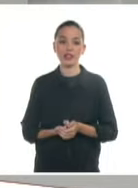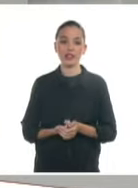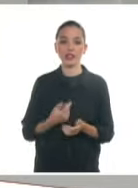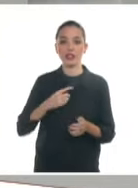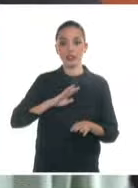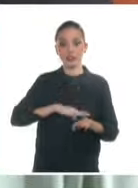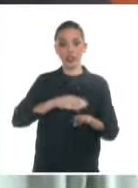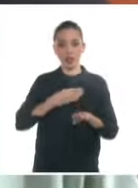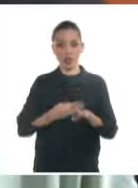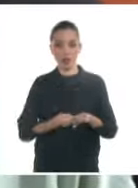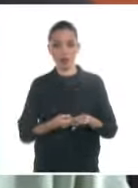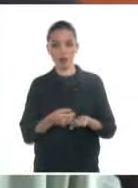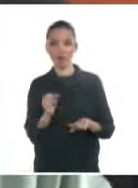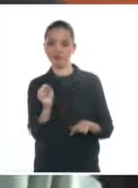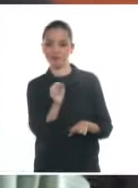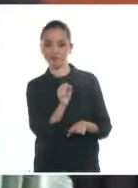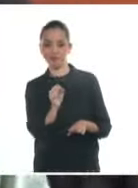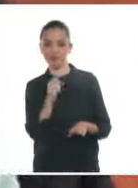prensa local.